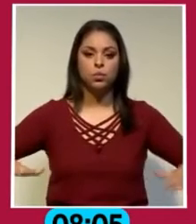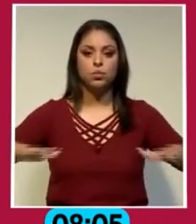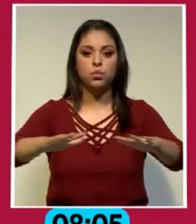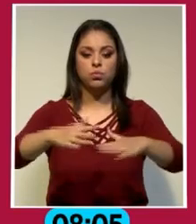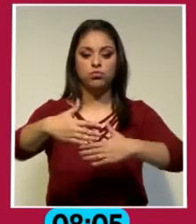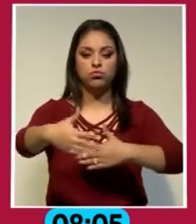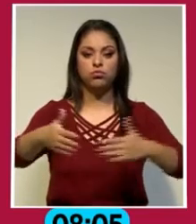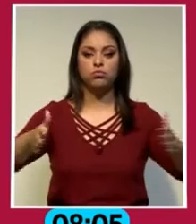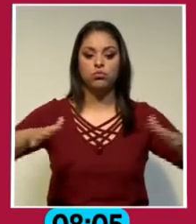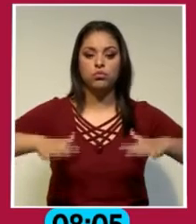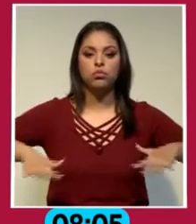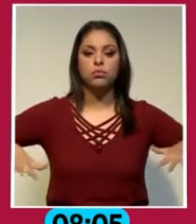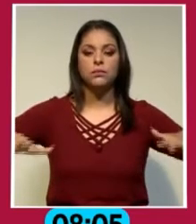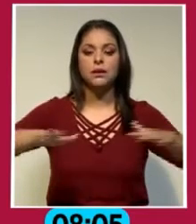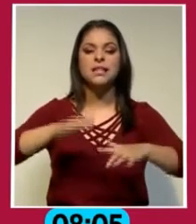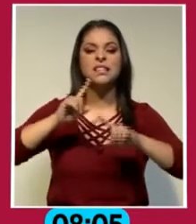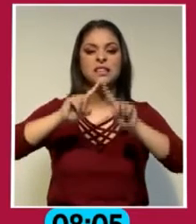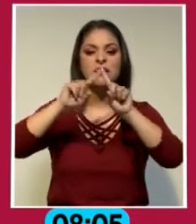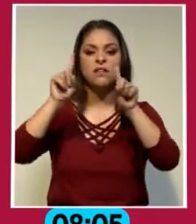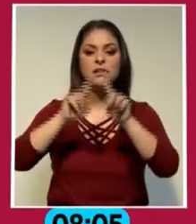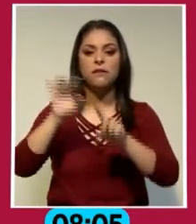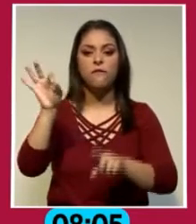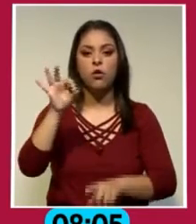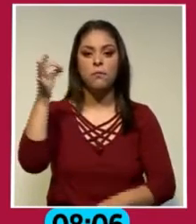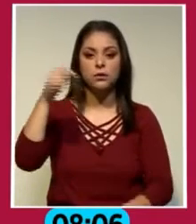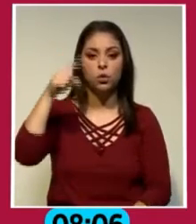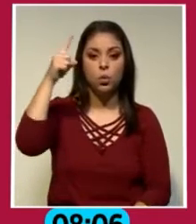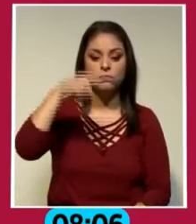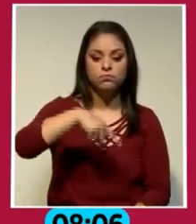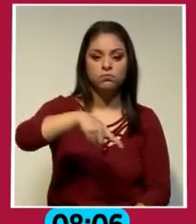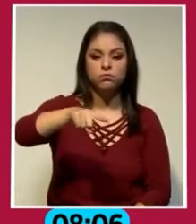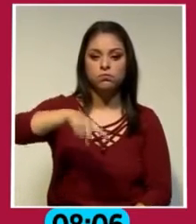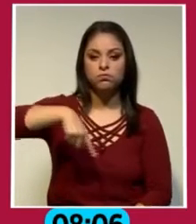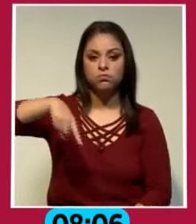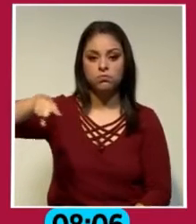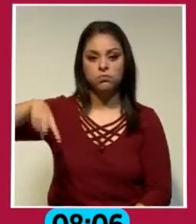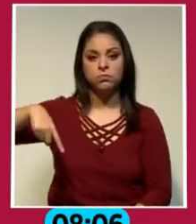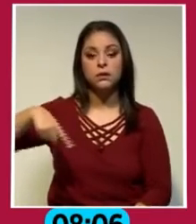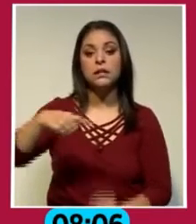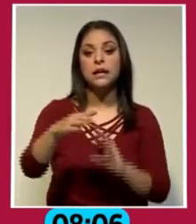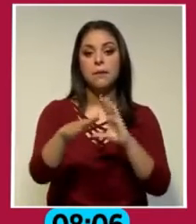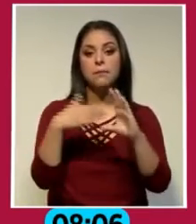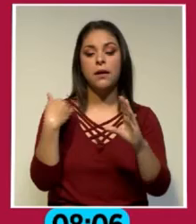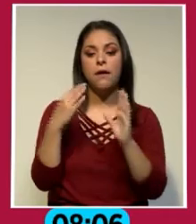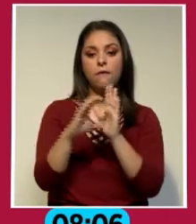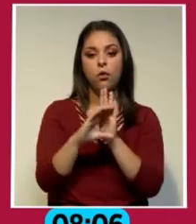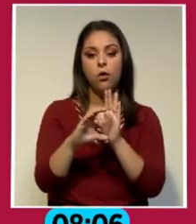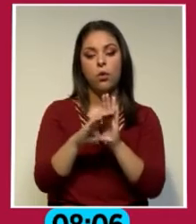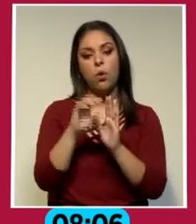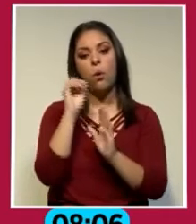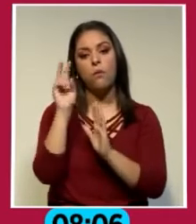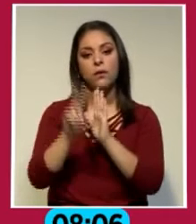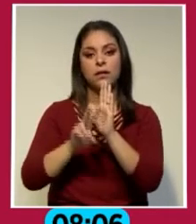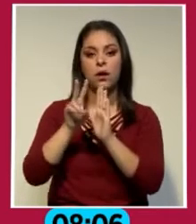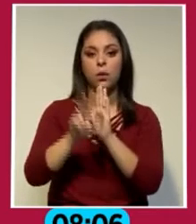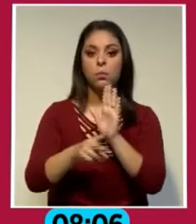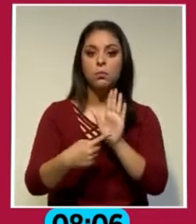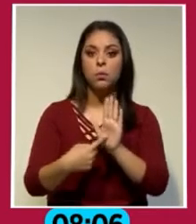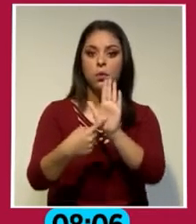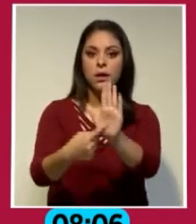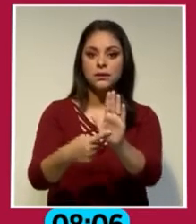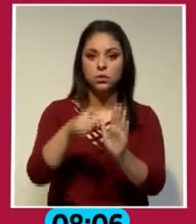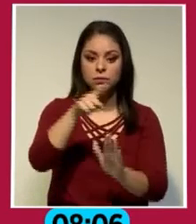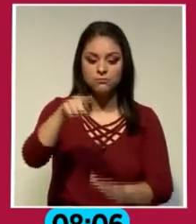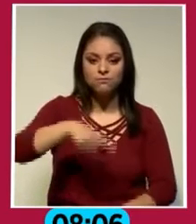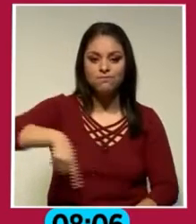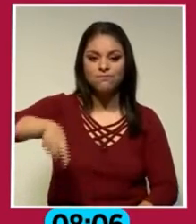plana y hace diferentes figuras con tu dedo índice. Envía una fotografía o video, el cual muestra lo realizado,